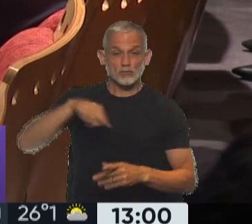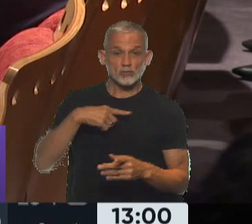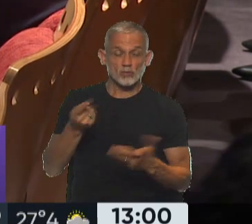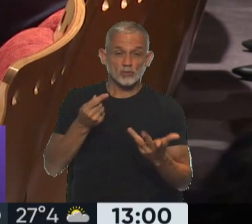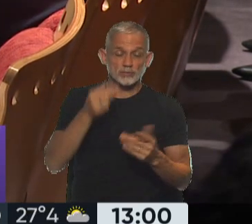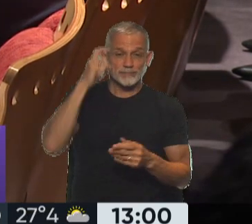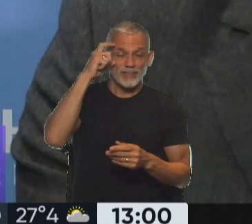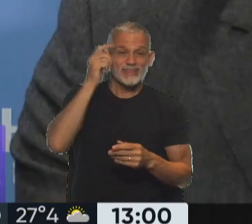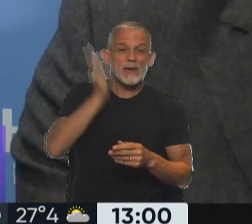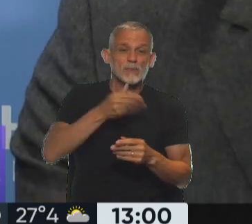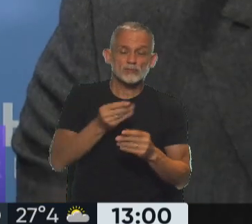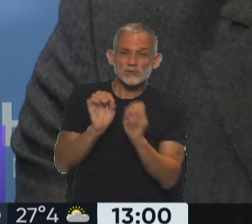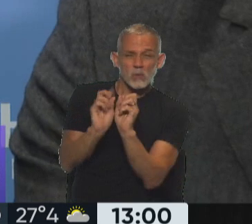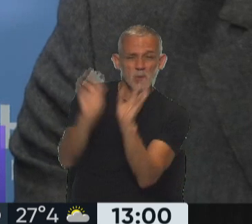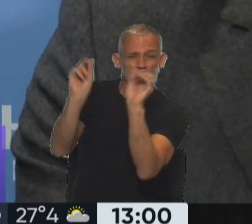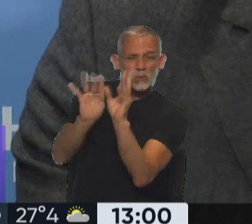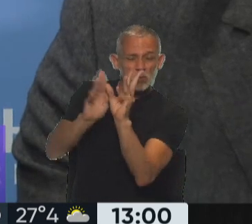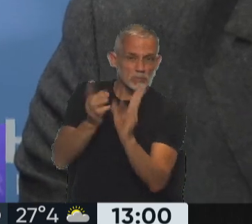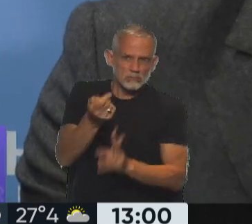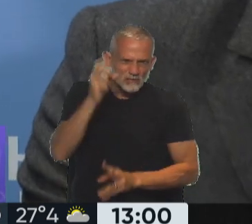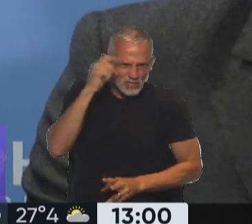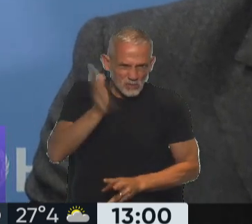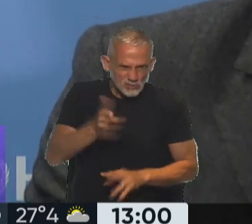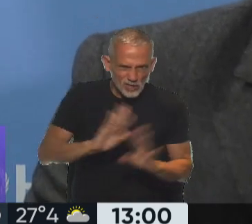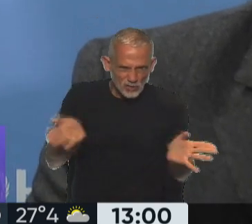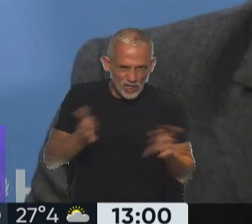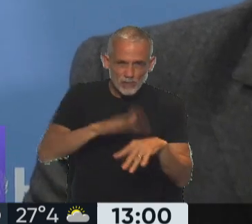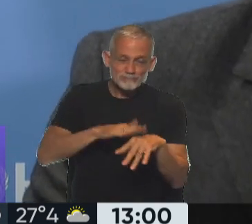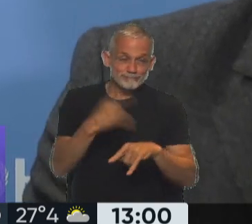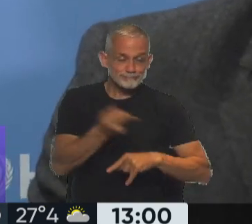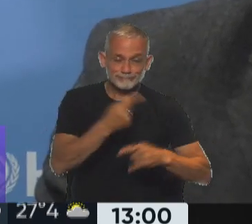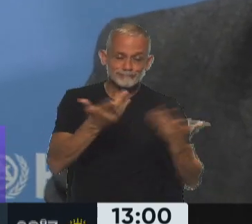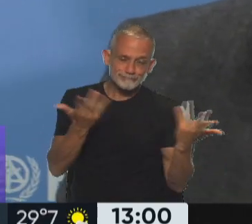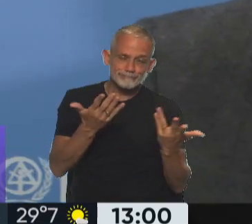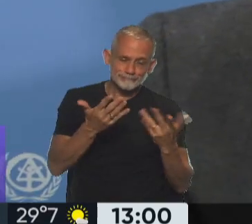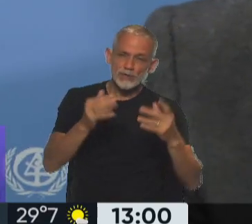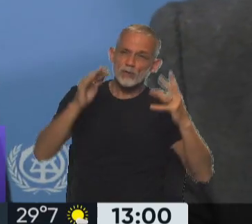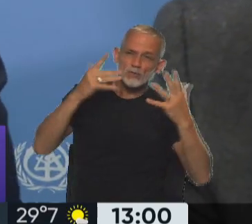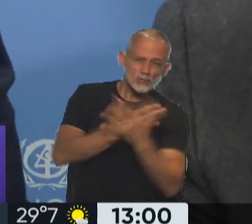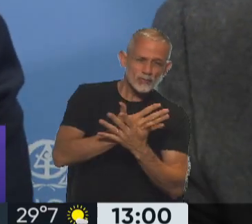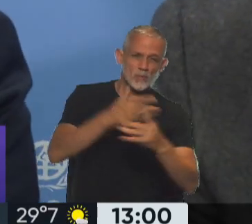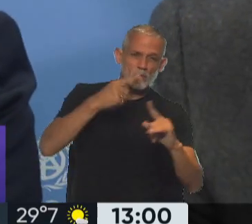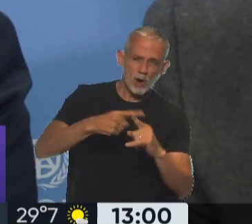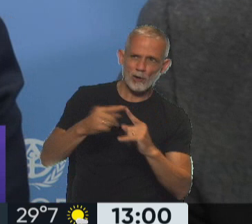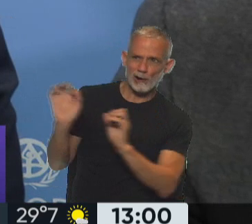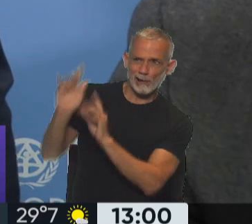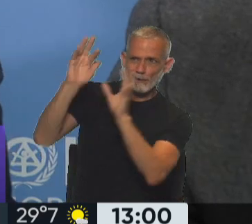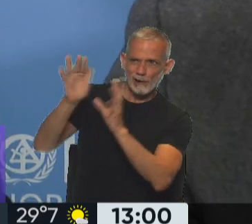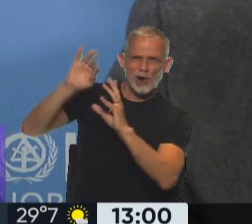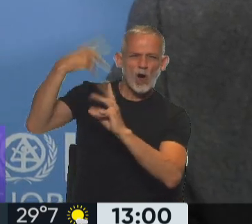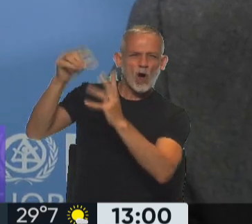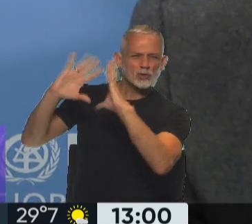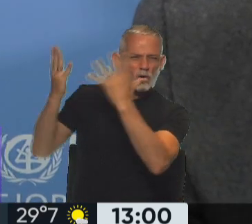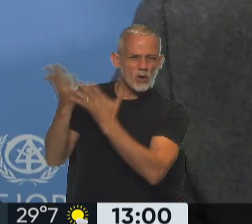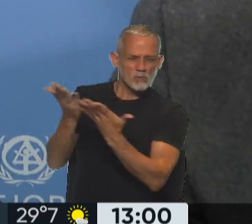del 10% de esos gases de efecto invernadero y tenemos gran parte de las consecuencias de ese cambio climático que